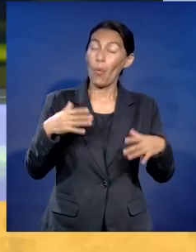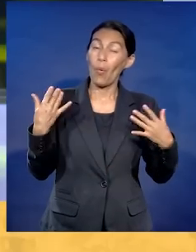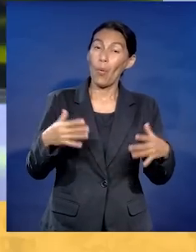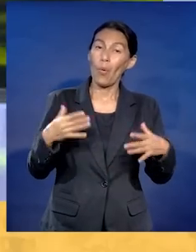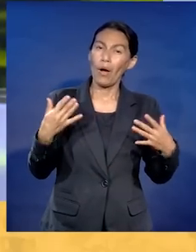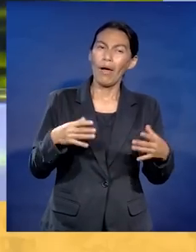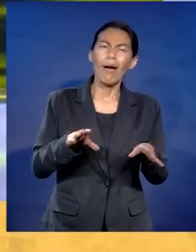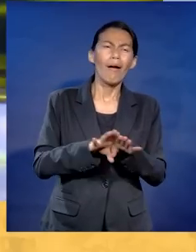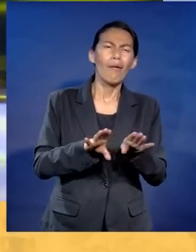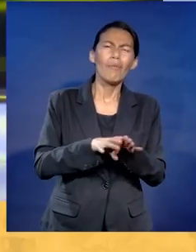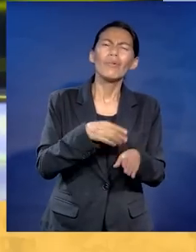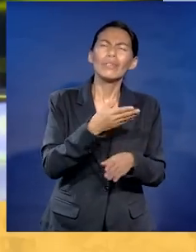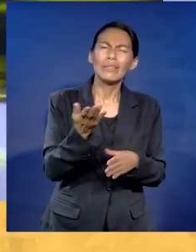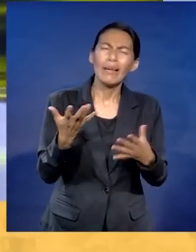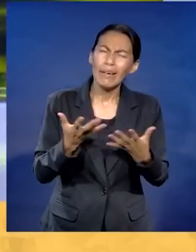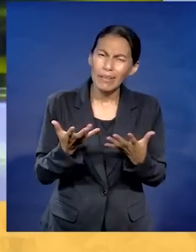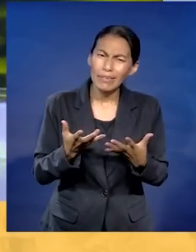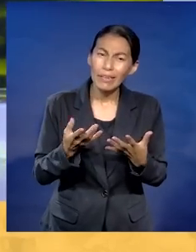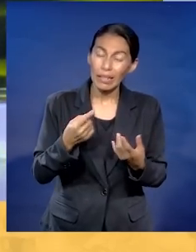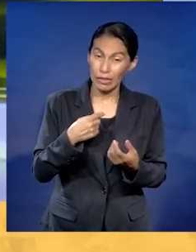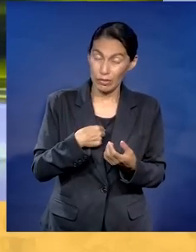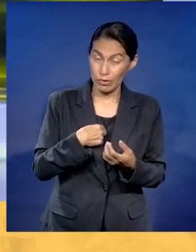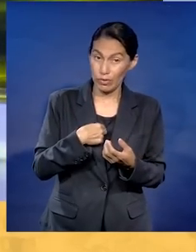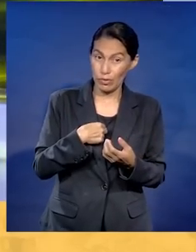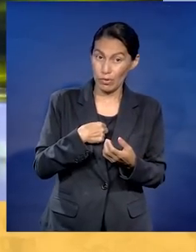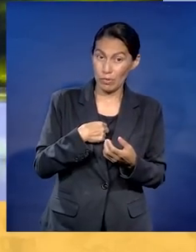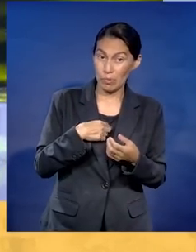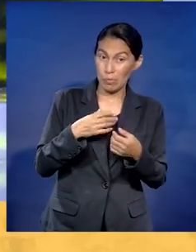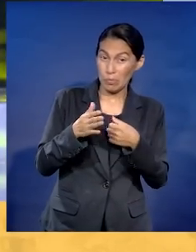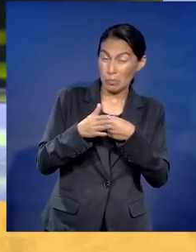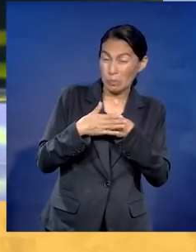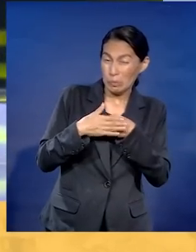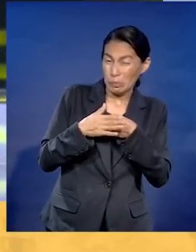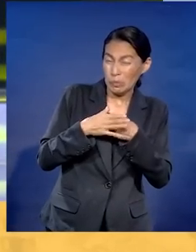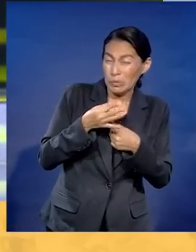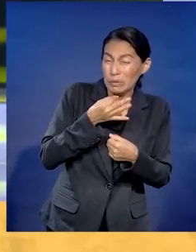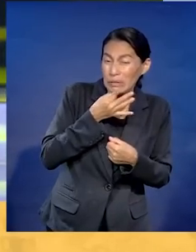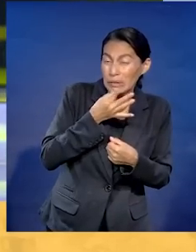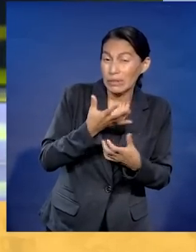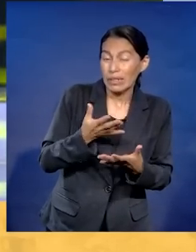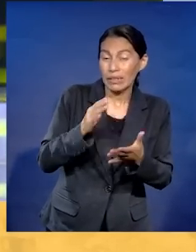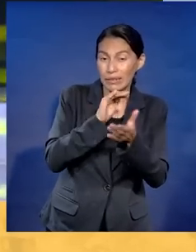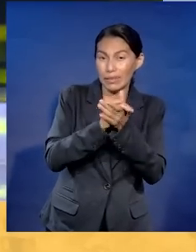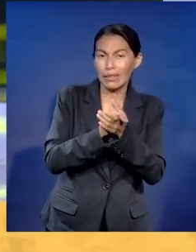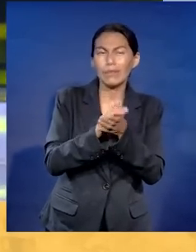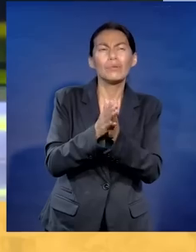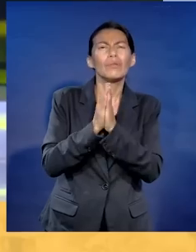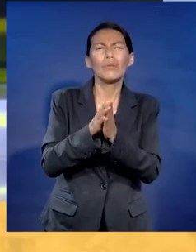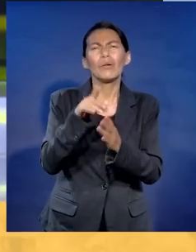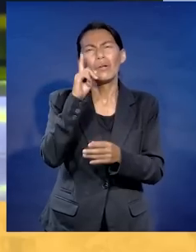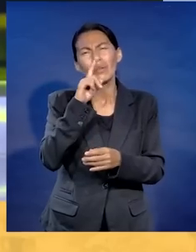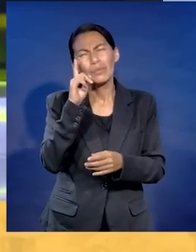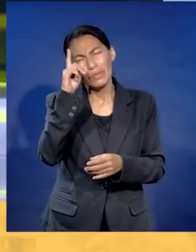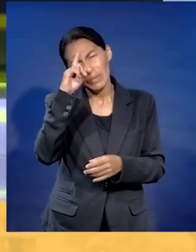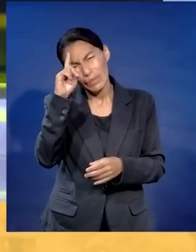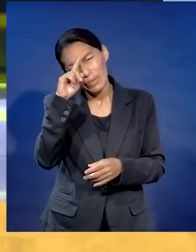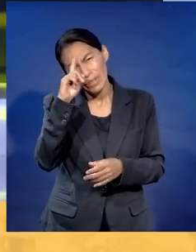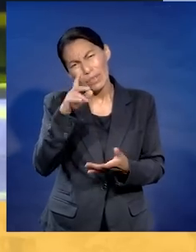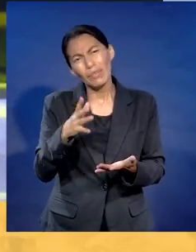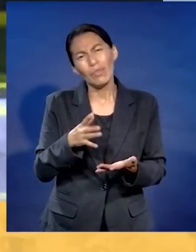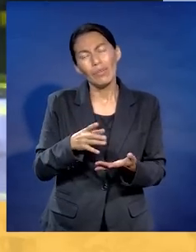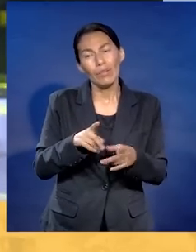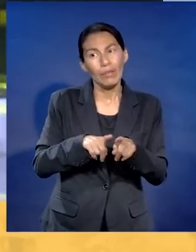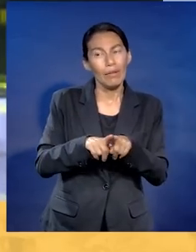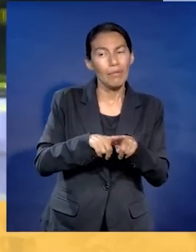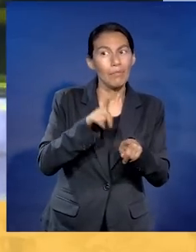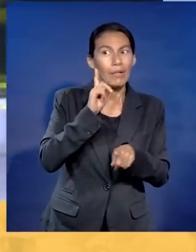¿Y qué? ¿Cómo le han hecho para durar? A ver, yo me voy a casar pronto. Deme un consejo para ser feliz. Deme un consejo.